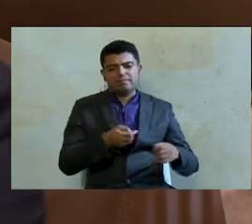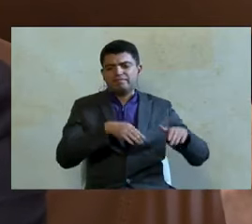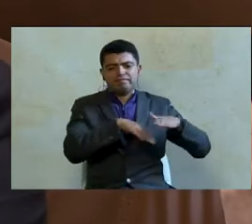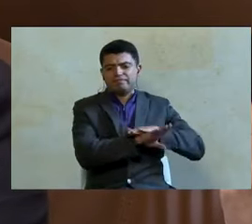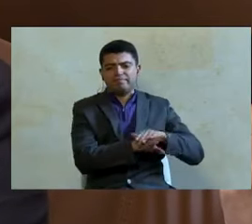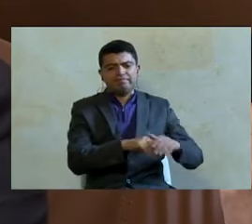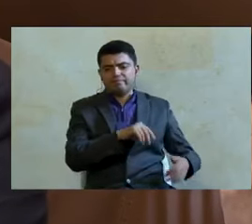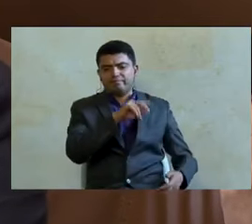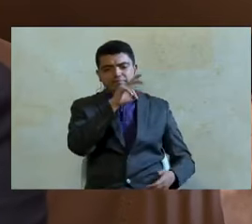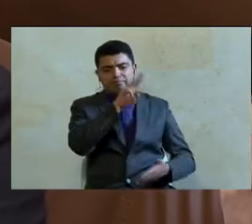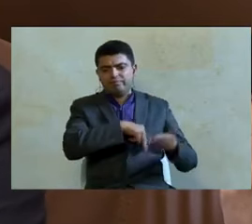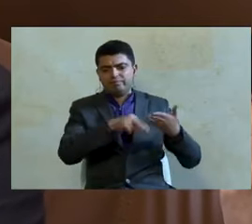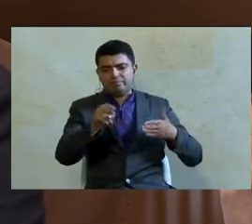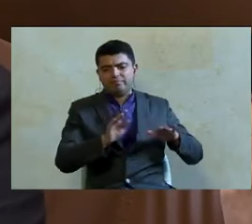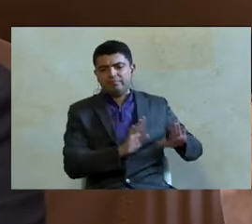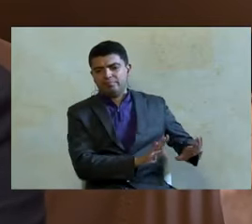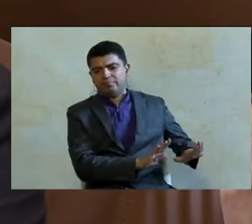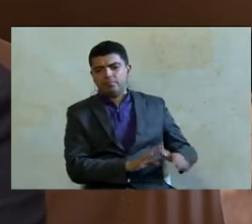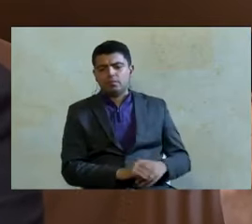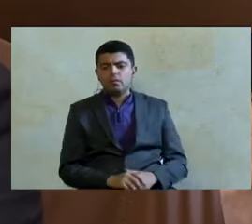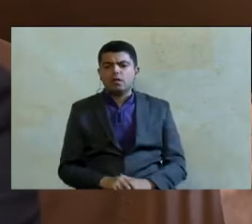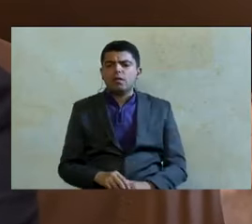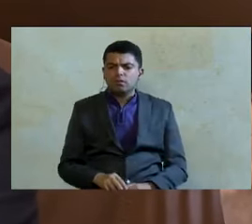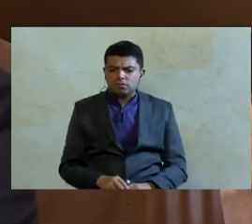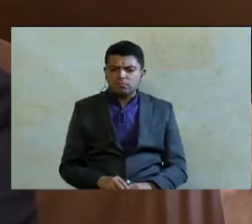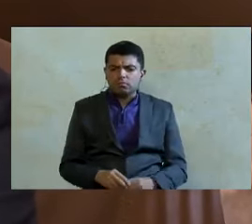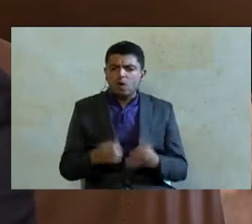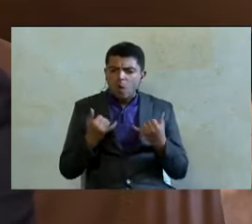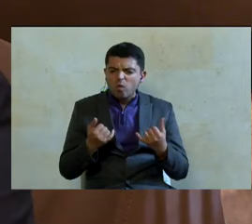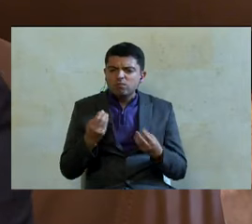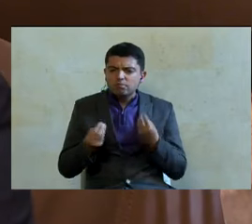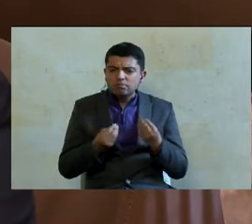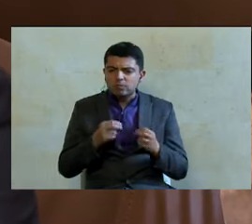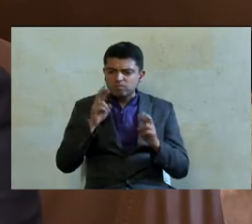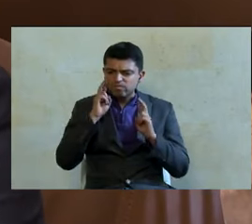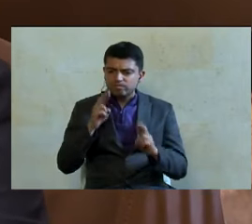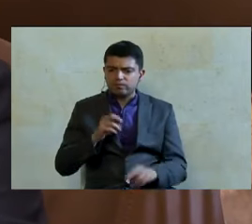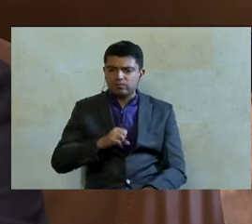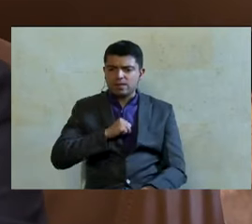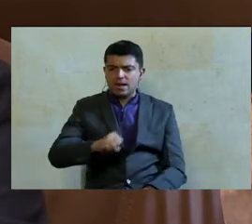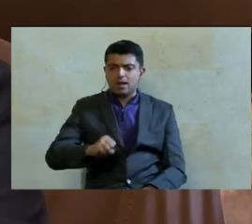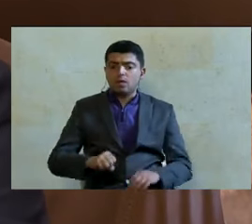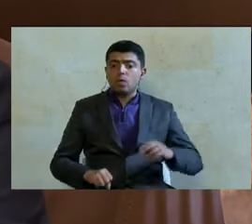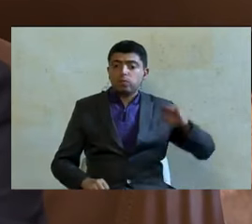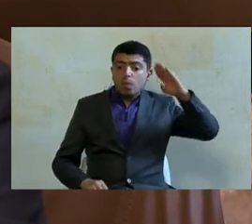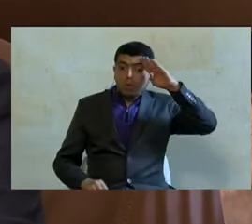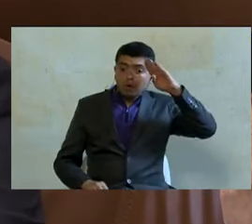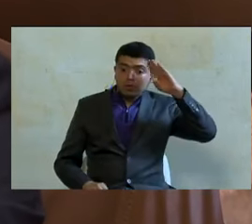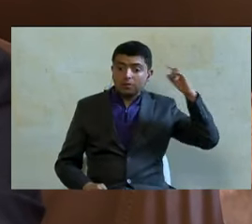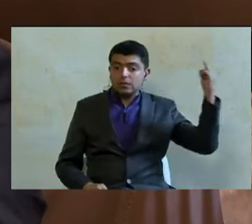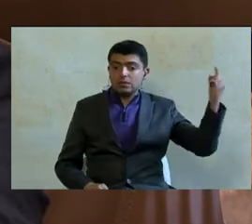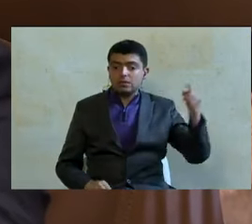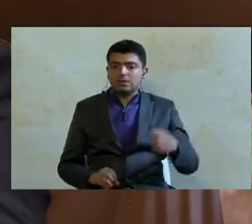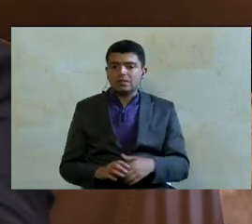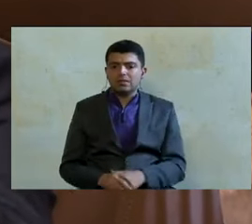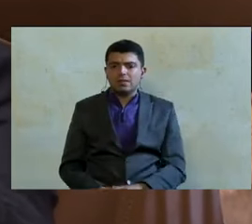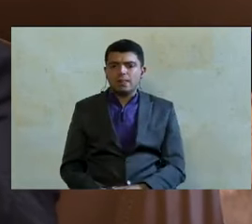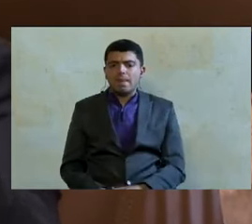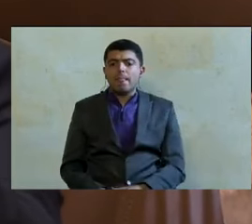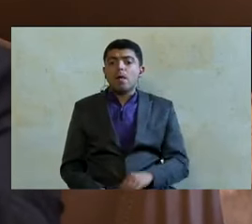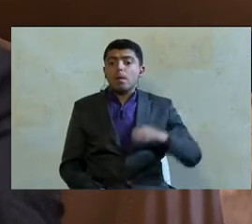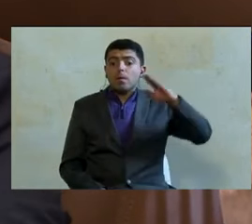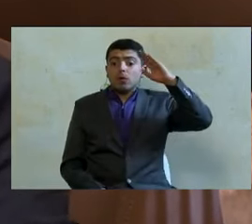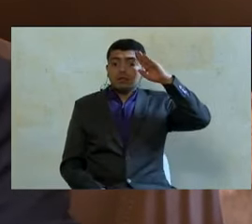aquí simplemente lo que estamos haciendo es reconociendo un derecho un derecho de nuestros policías un derecho de los policías que